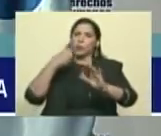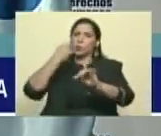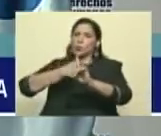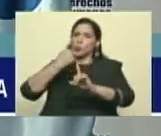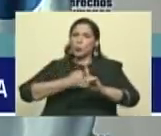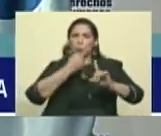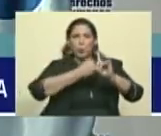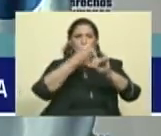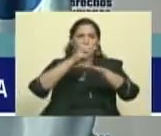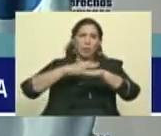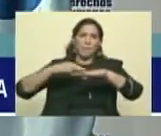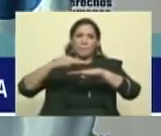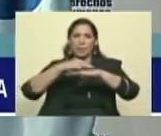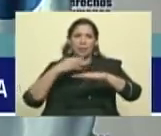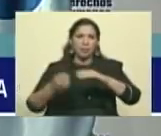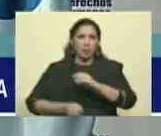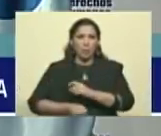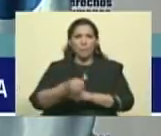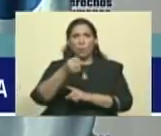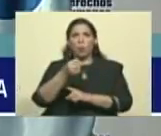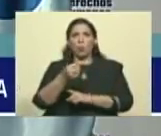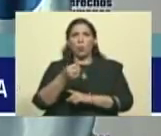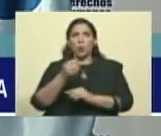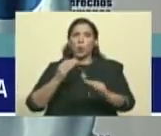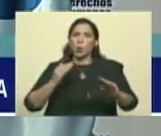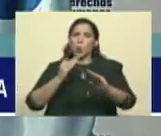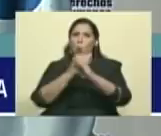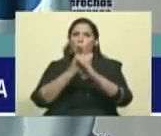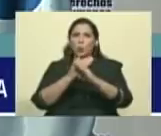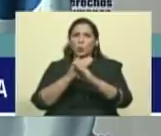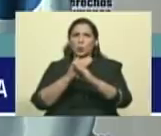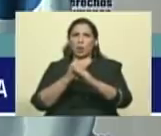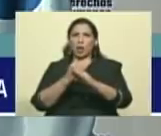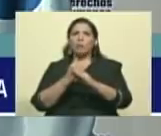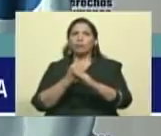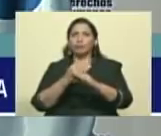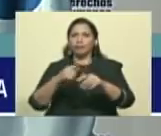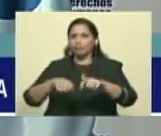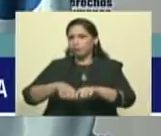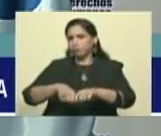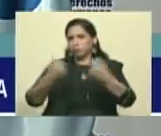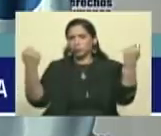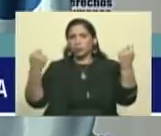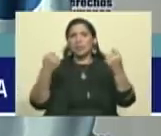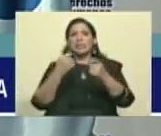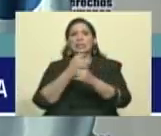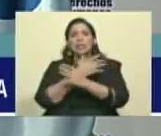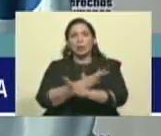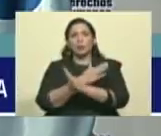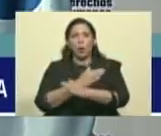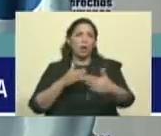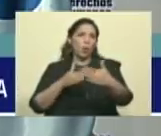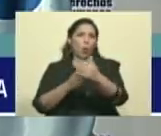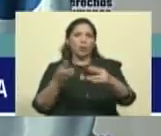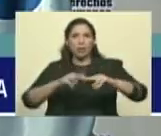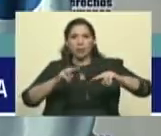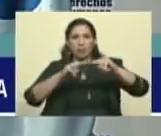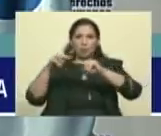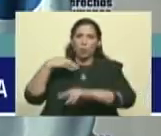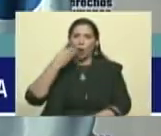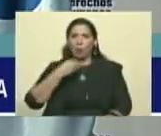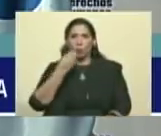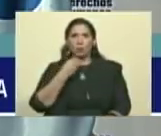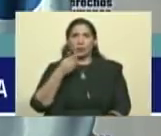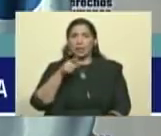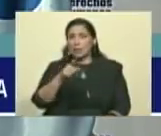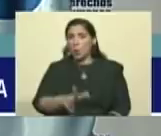Público en contra de los abusos sexuales en niñas, niños y adolescentes. Uno de los, para mí, delitos